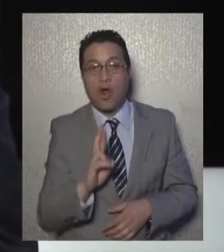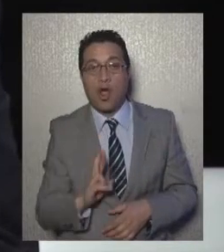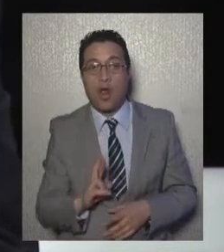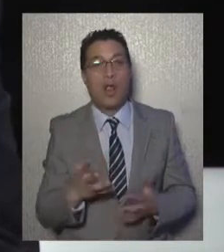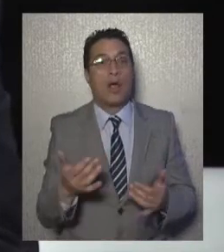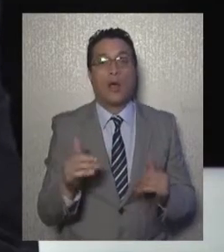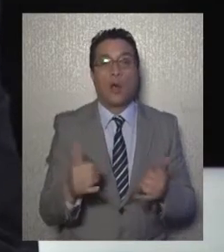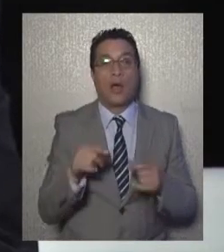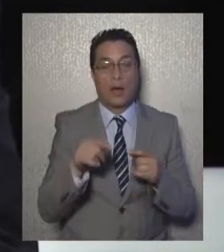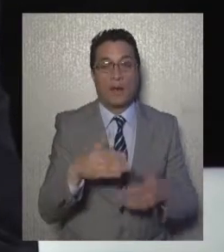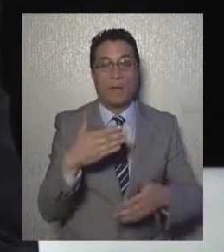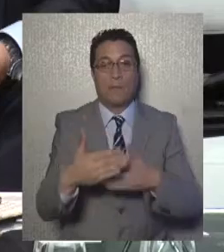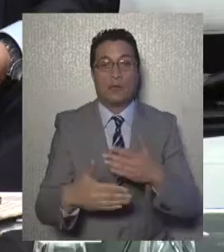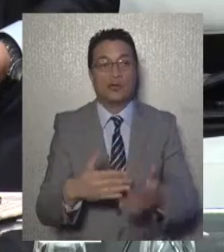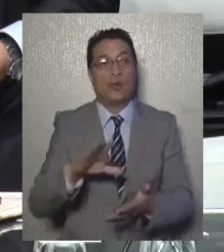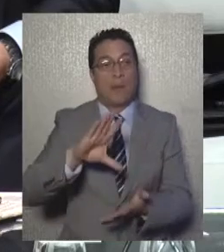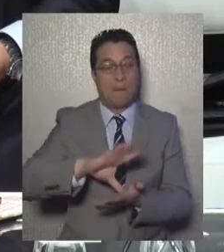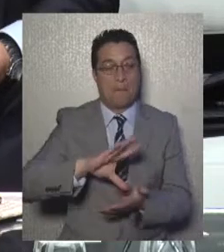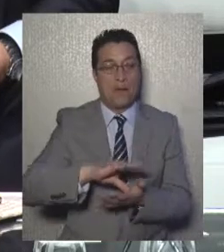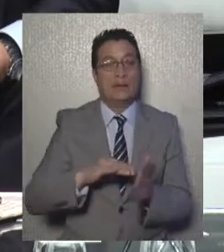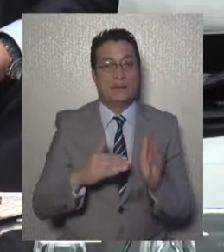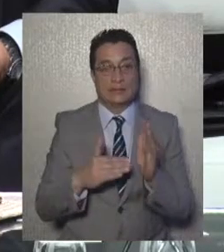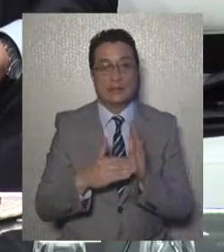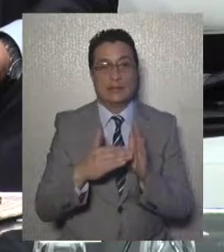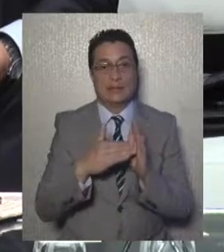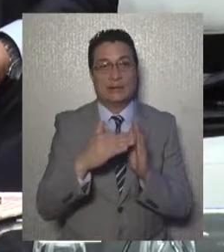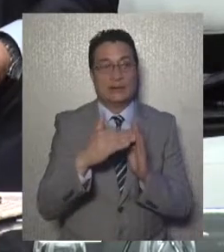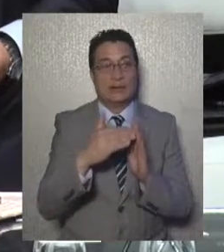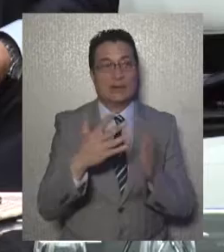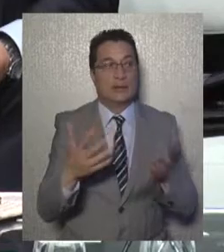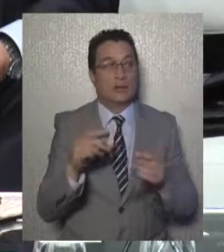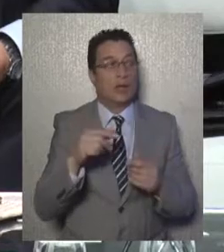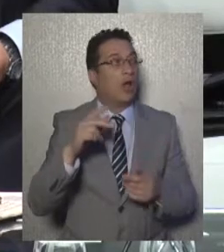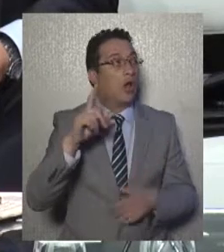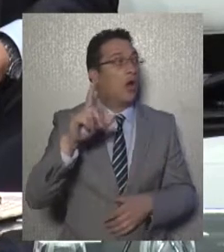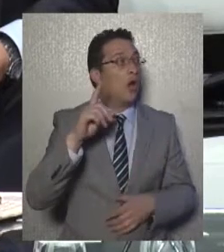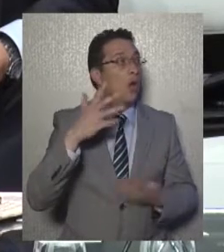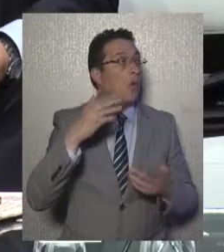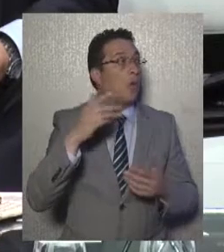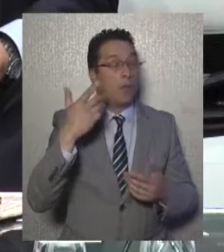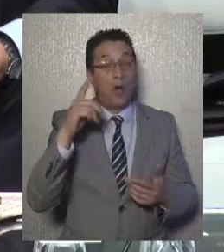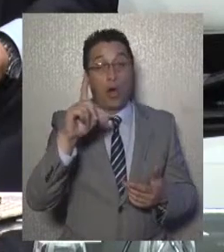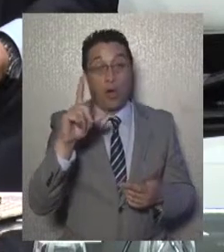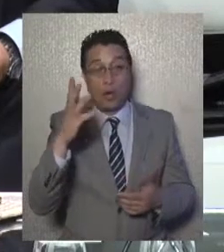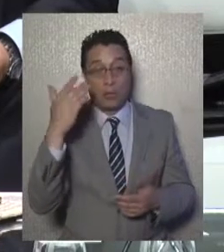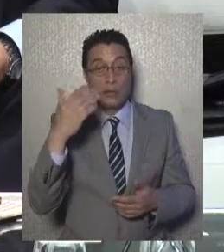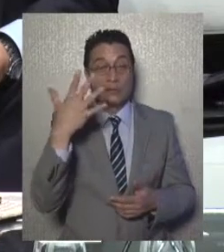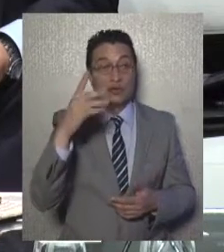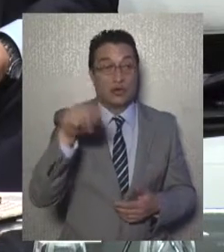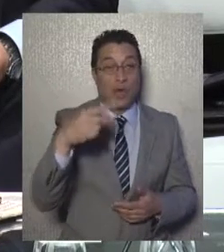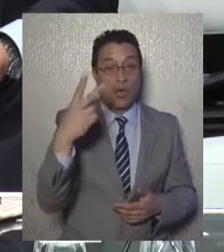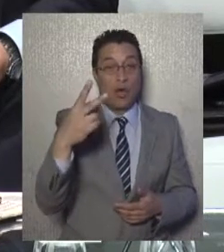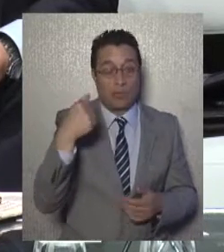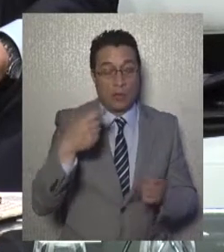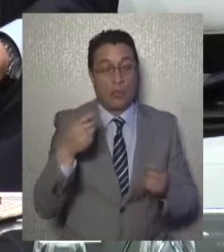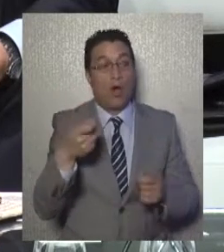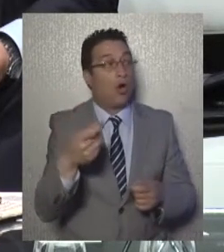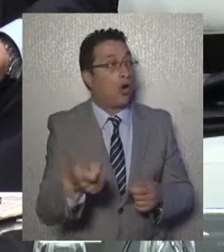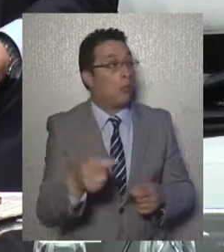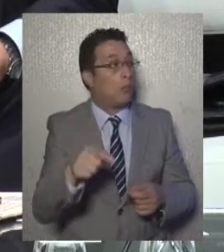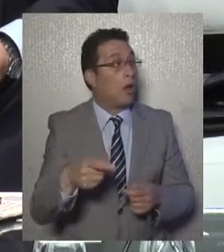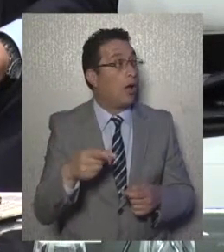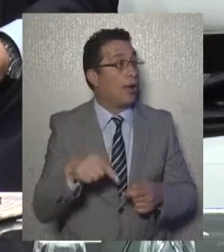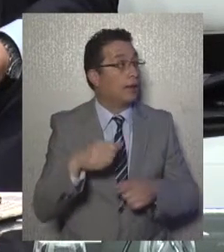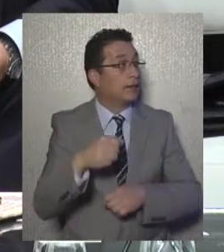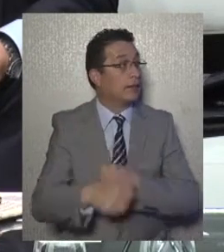este proceso el que el país esté creciendo, no sé, a 0,5 en julio, entre 1,5 y 2, el reciente IPOM que acaba de comunicar hoy día el Banco Central para este